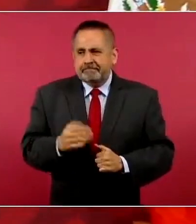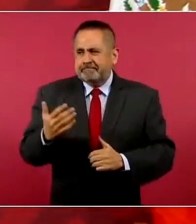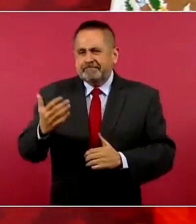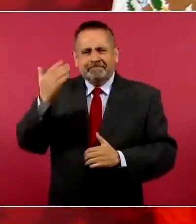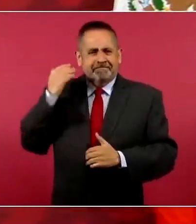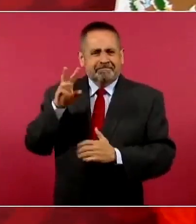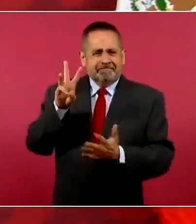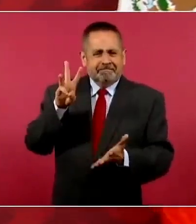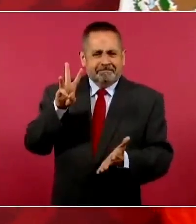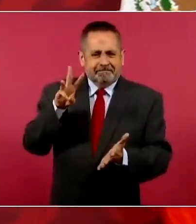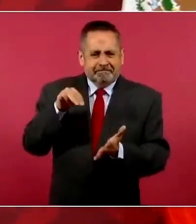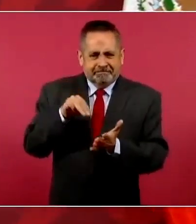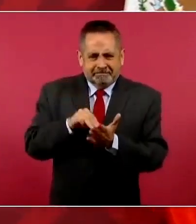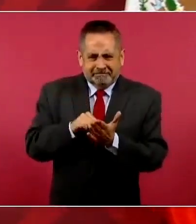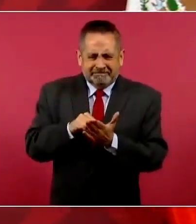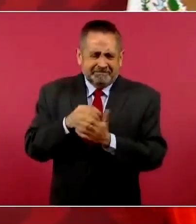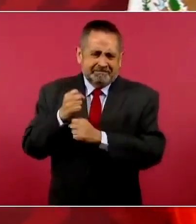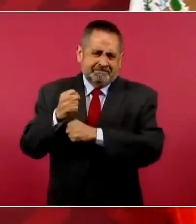3,000 años,